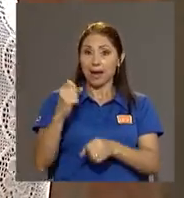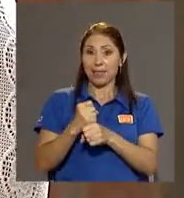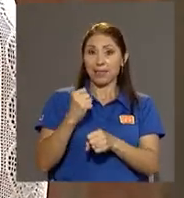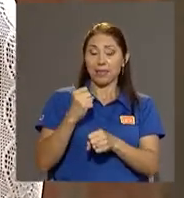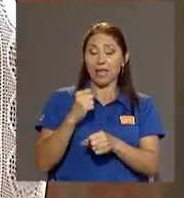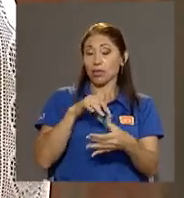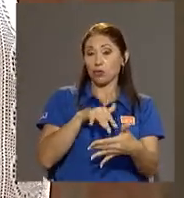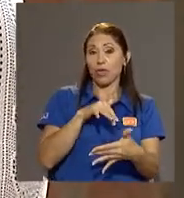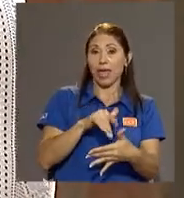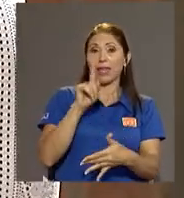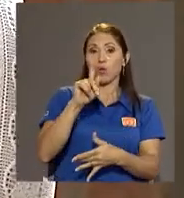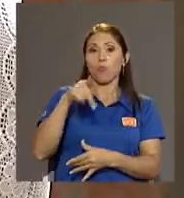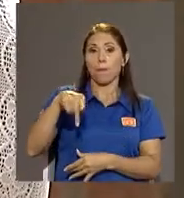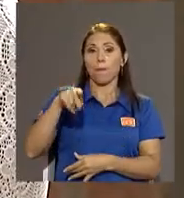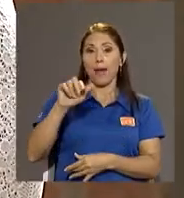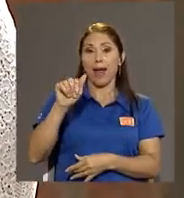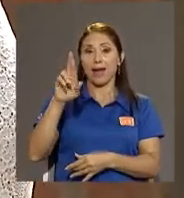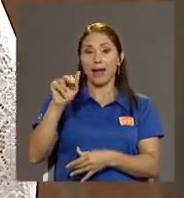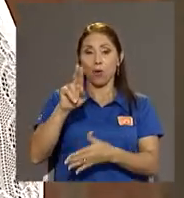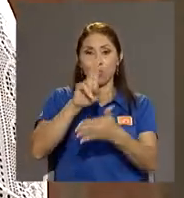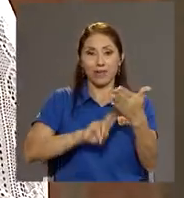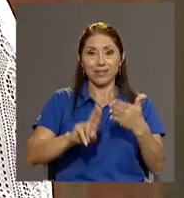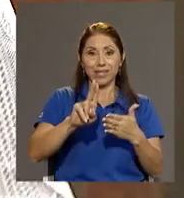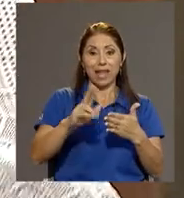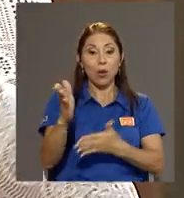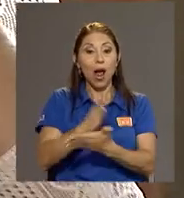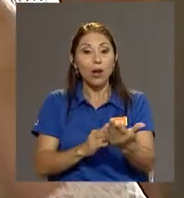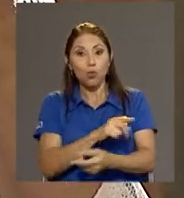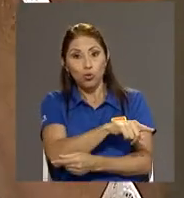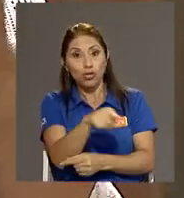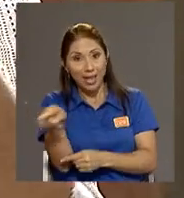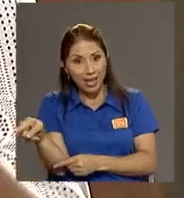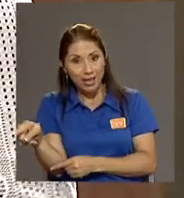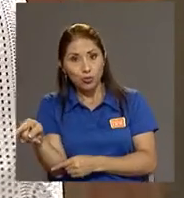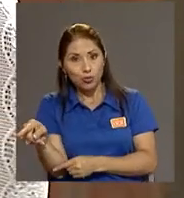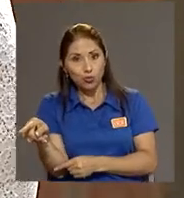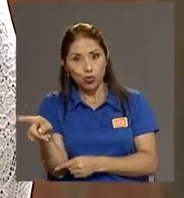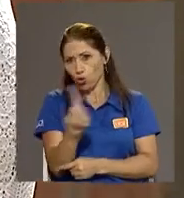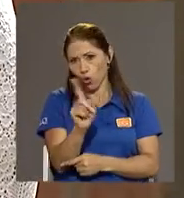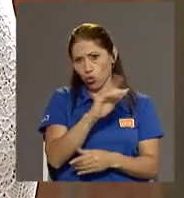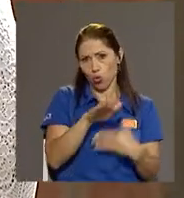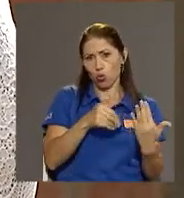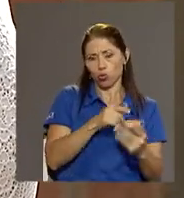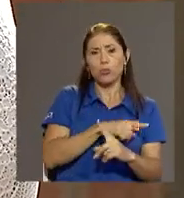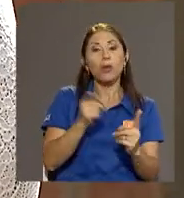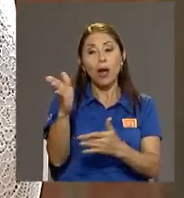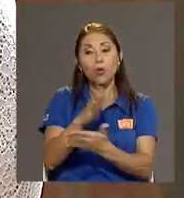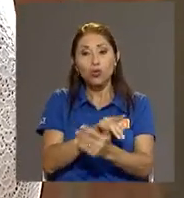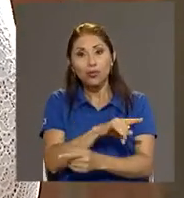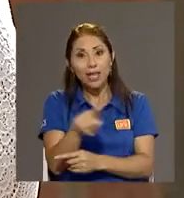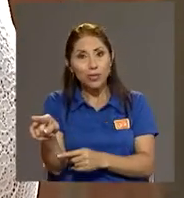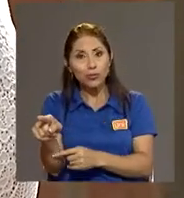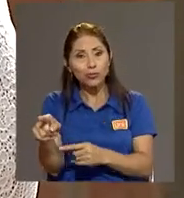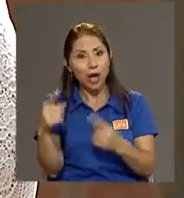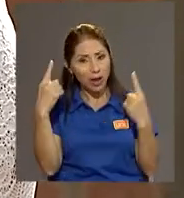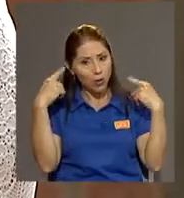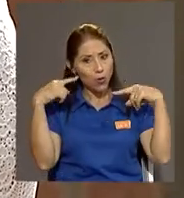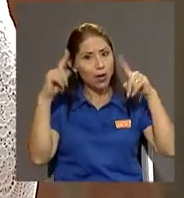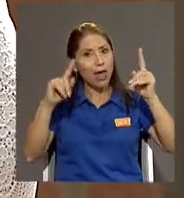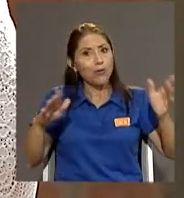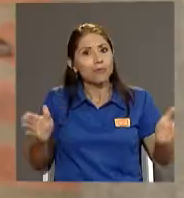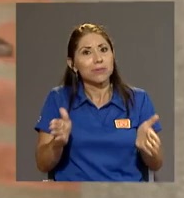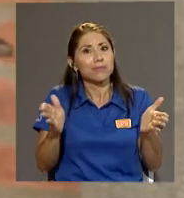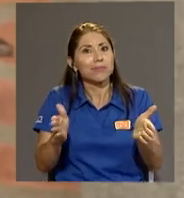de ellos, no muchos, pero algunos han logrado impulsarse para ir a la licenciatura actuales, ¿verdad?